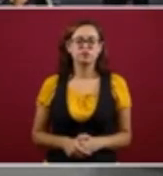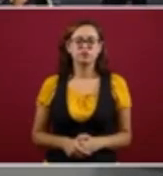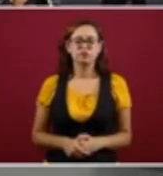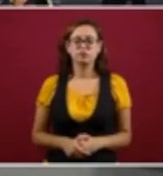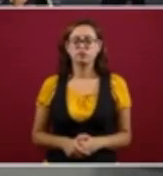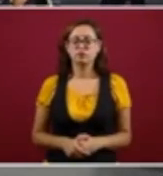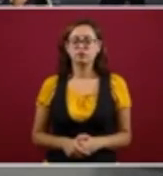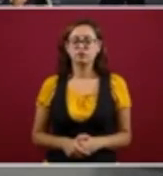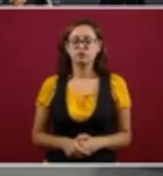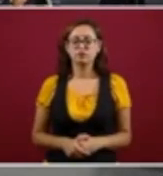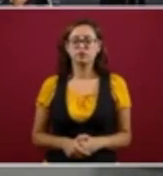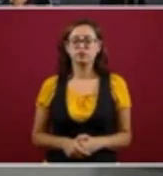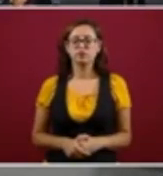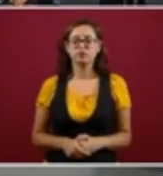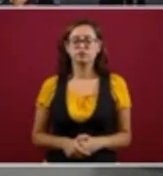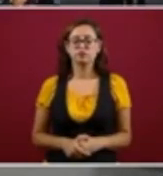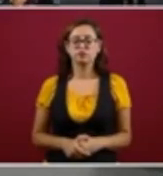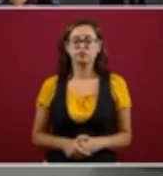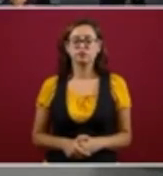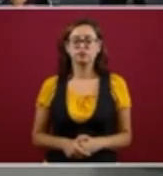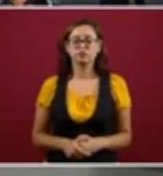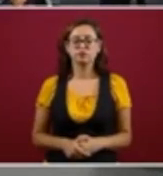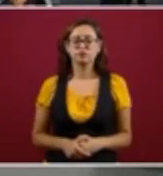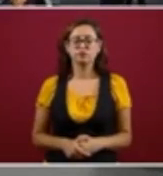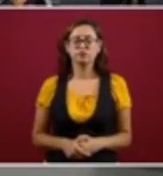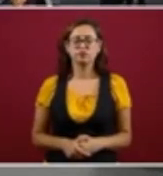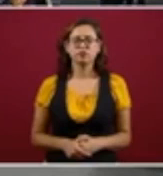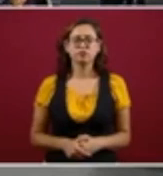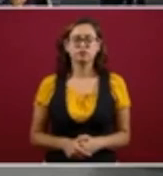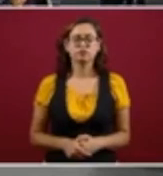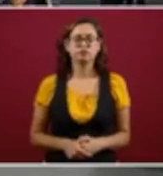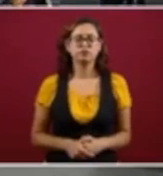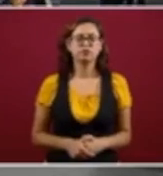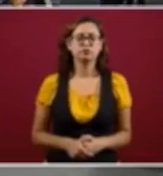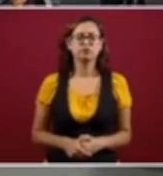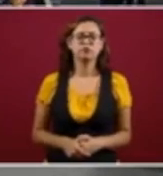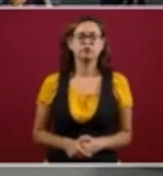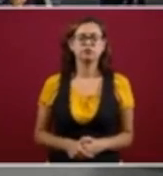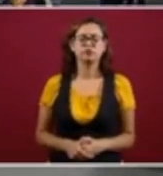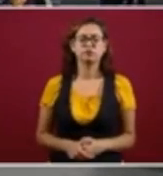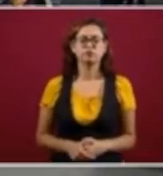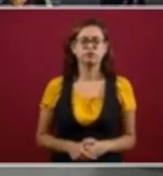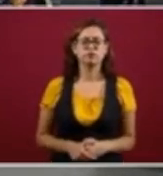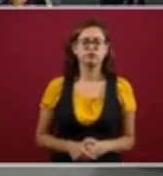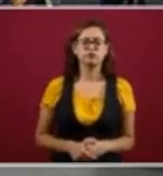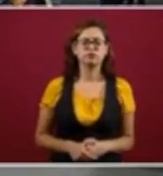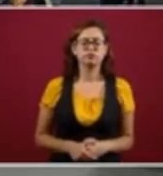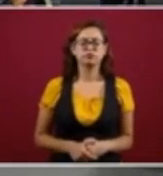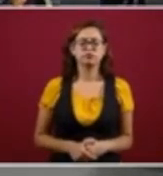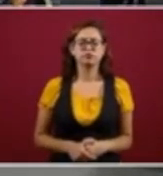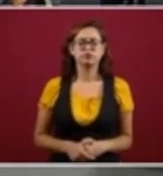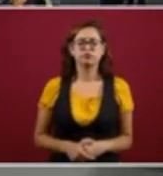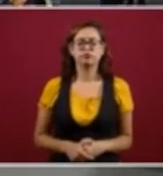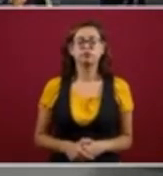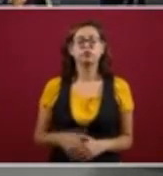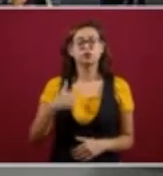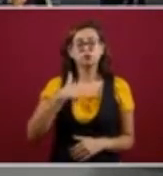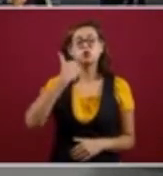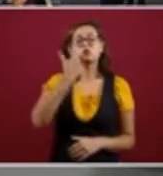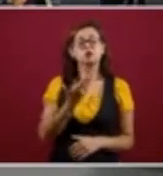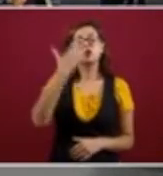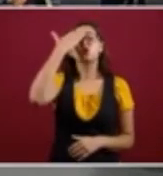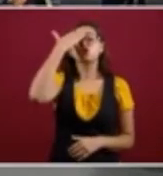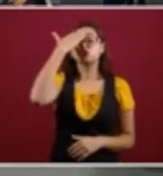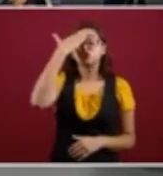de ex policías federales, por ejemplo, en este de la tienda en Casa de Moneda? y me gustaría saber si este tipo de acontecimientos